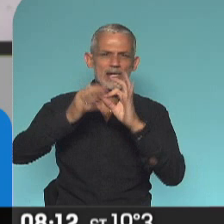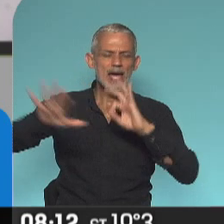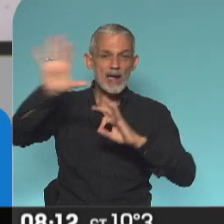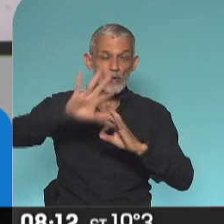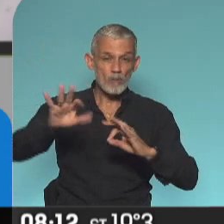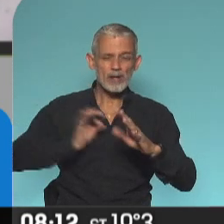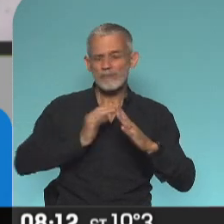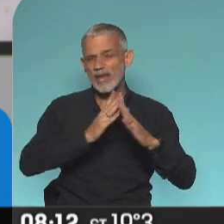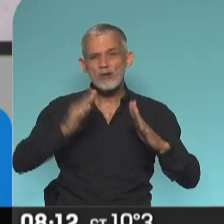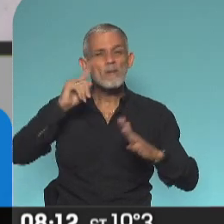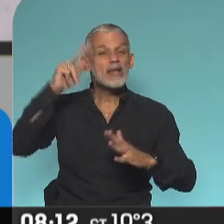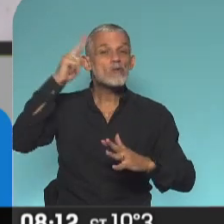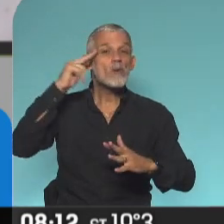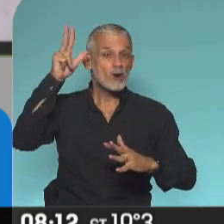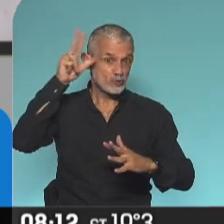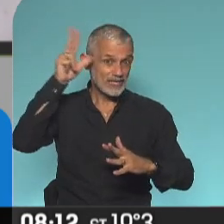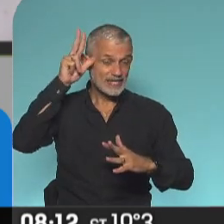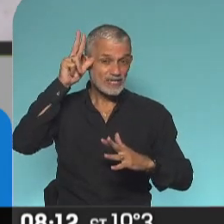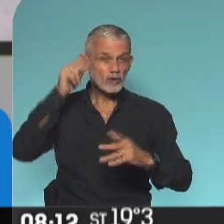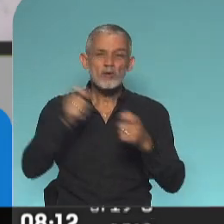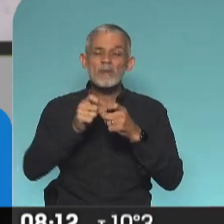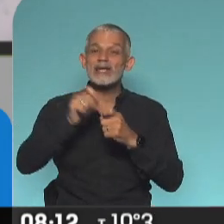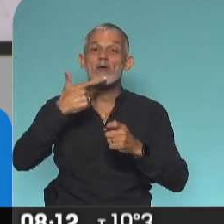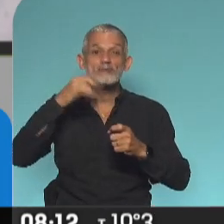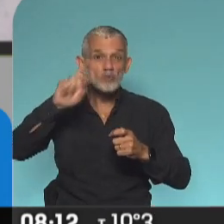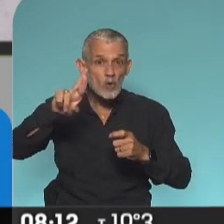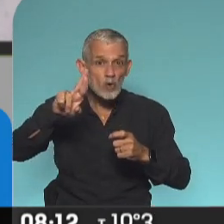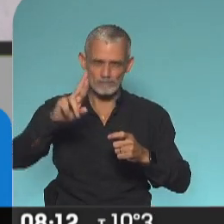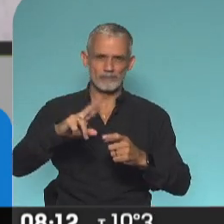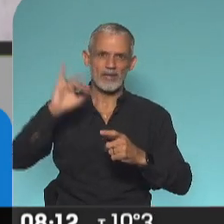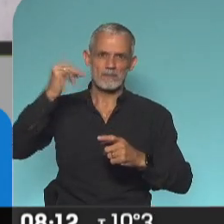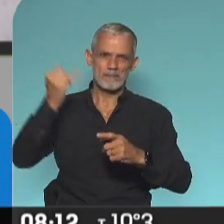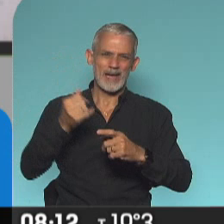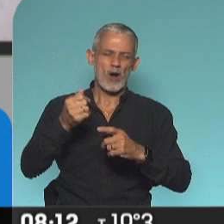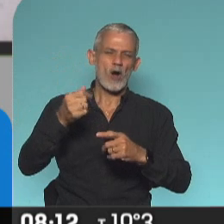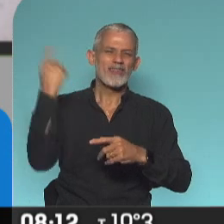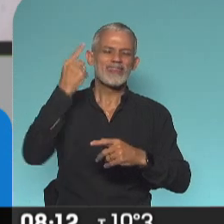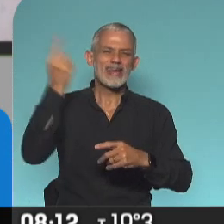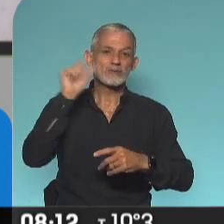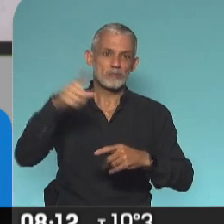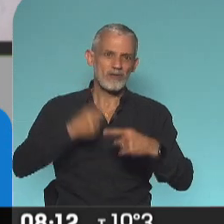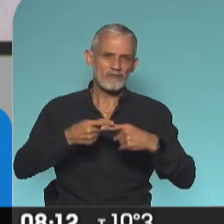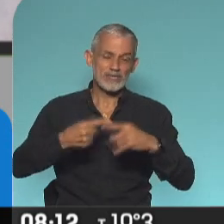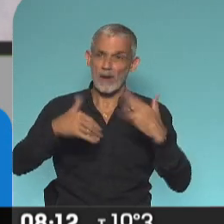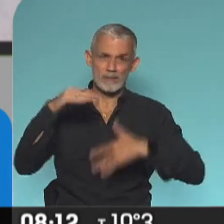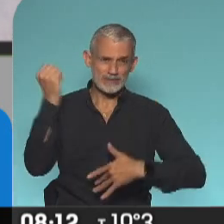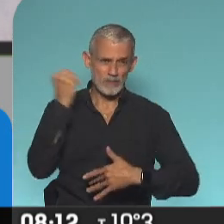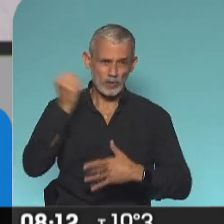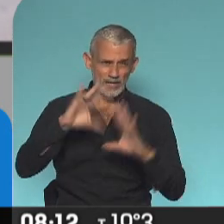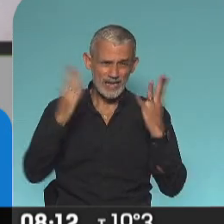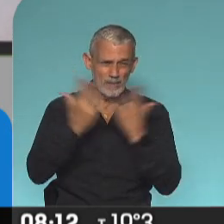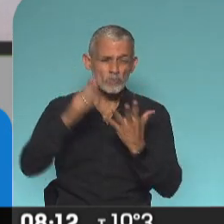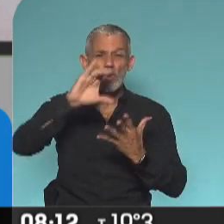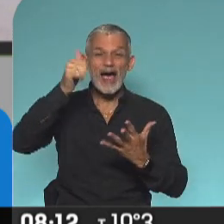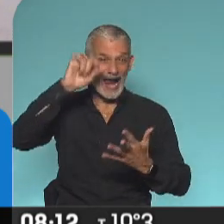en el 88 con Sur se queda ni más ni menos que con el premio a mejor director del festival de cine más importante del mundo, el Festival de